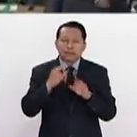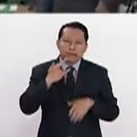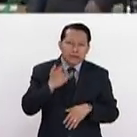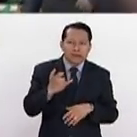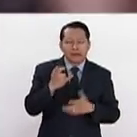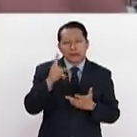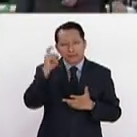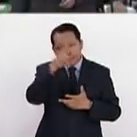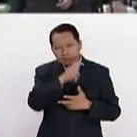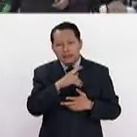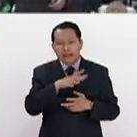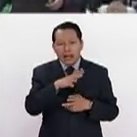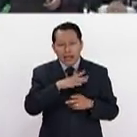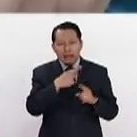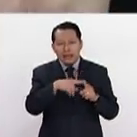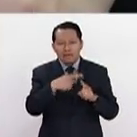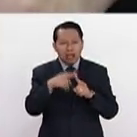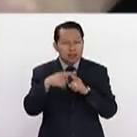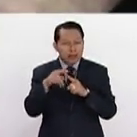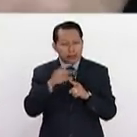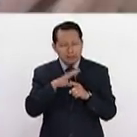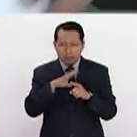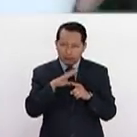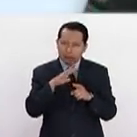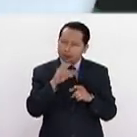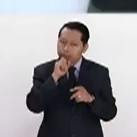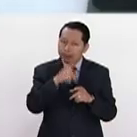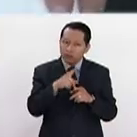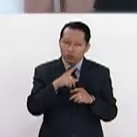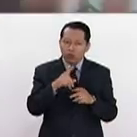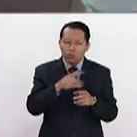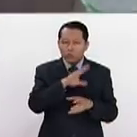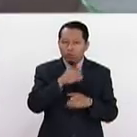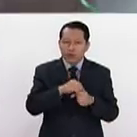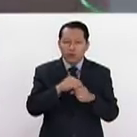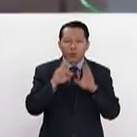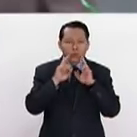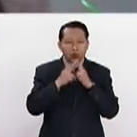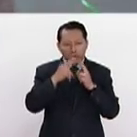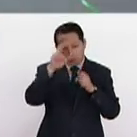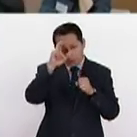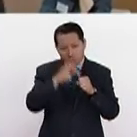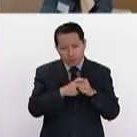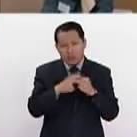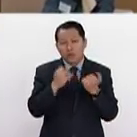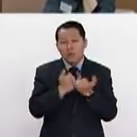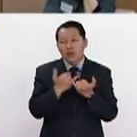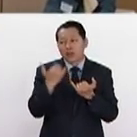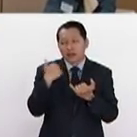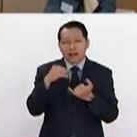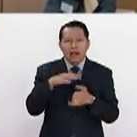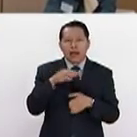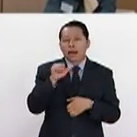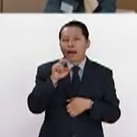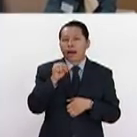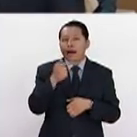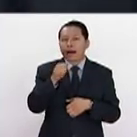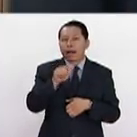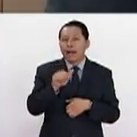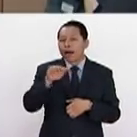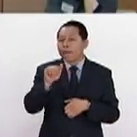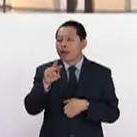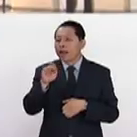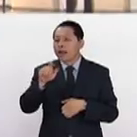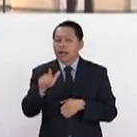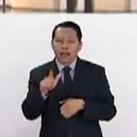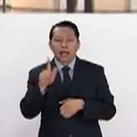en los distintos comicios que se han dado alrededor de los países de la Unión Europea, incluso el último triunfo de Angela Merkel, que las lleva